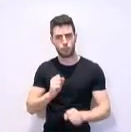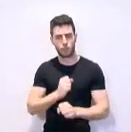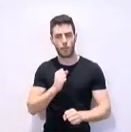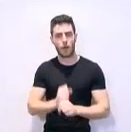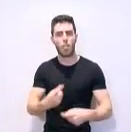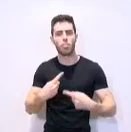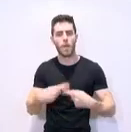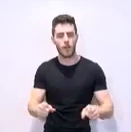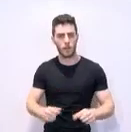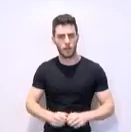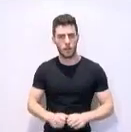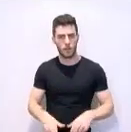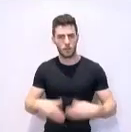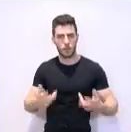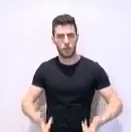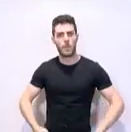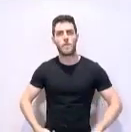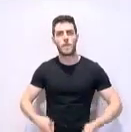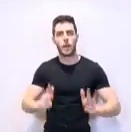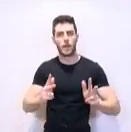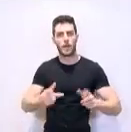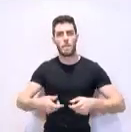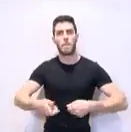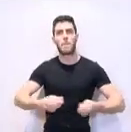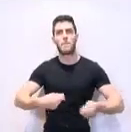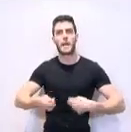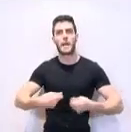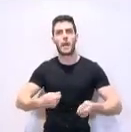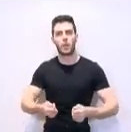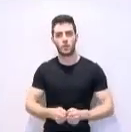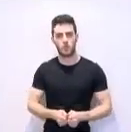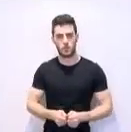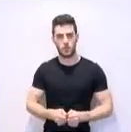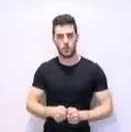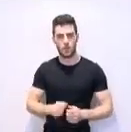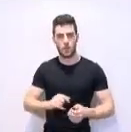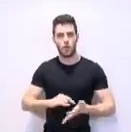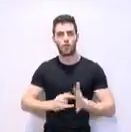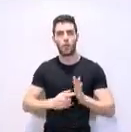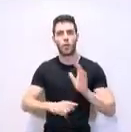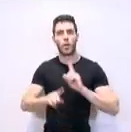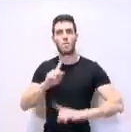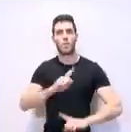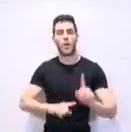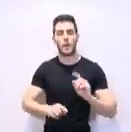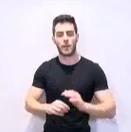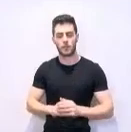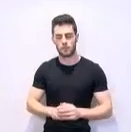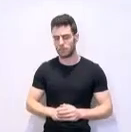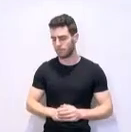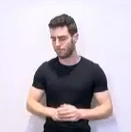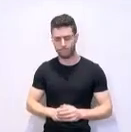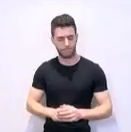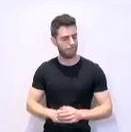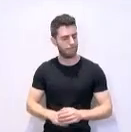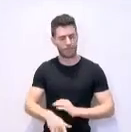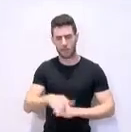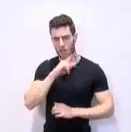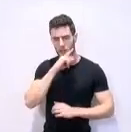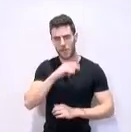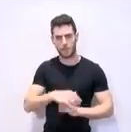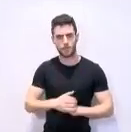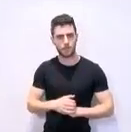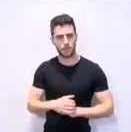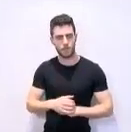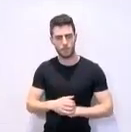seguir dejando que el mercado resuelva los problemas nunca es una buena solución.